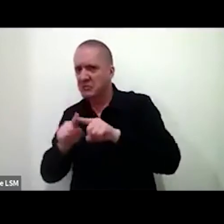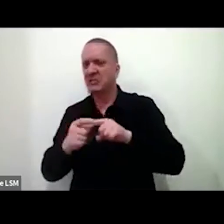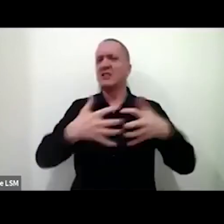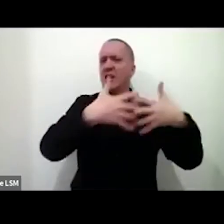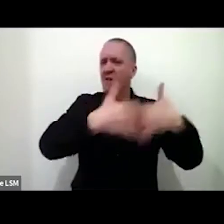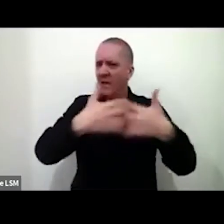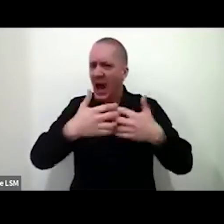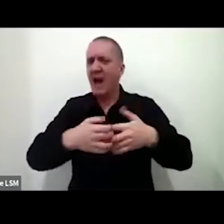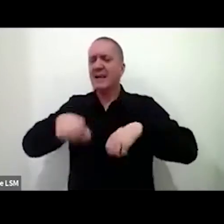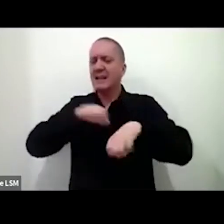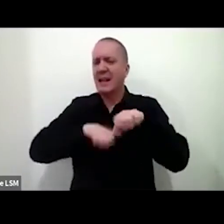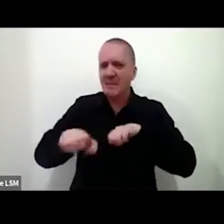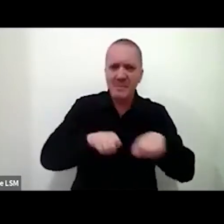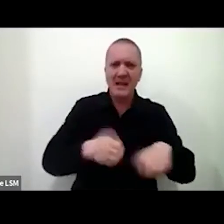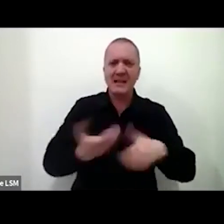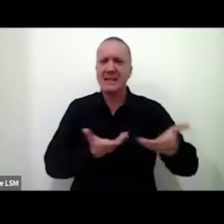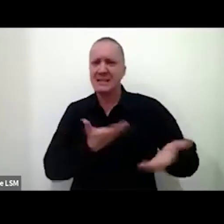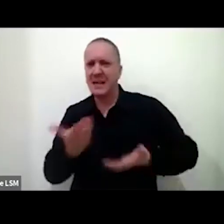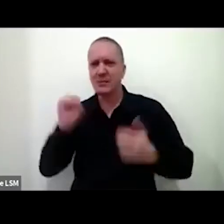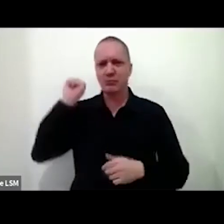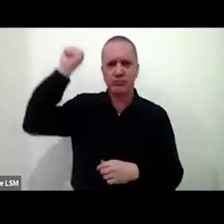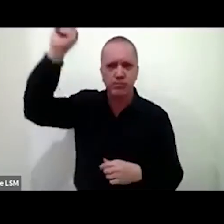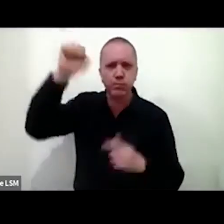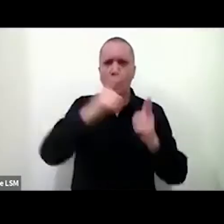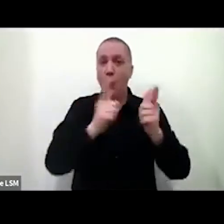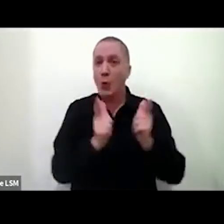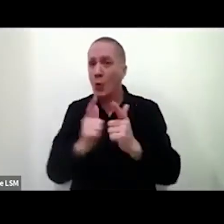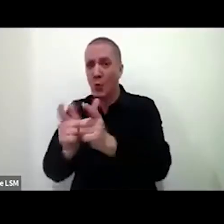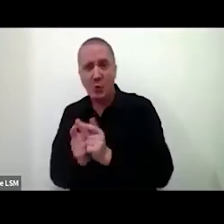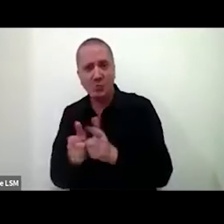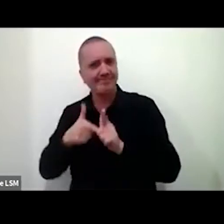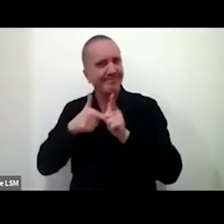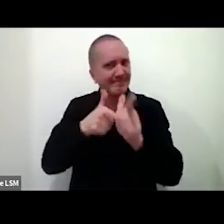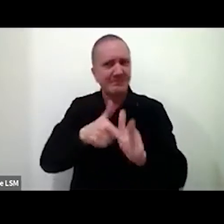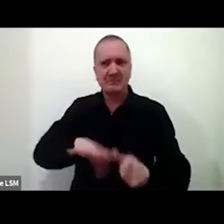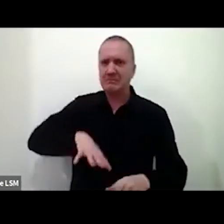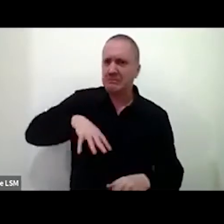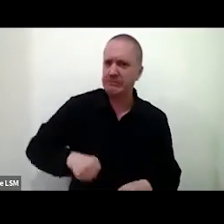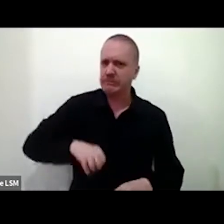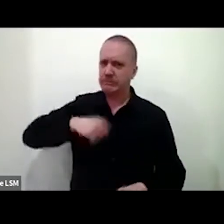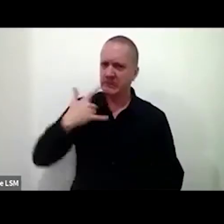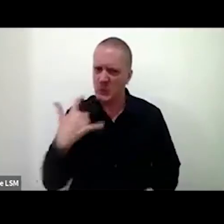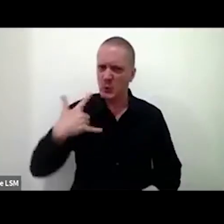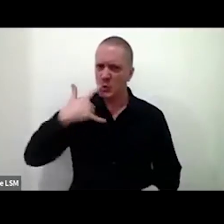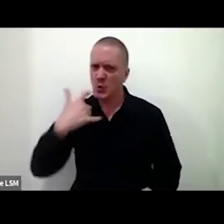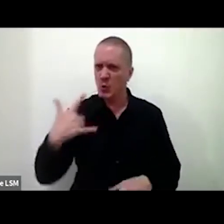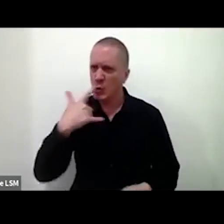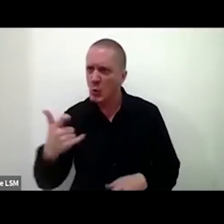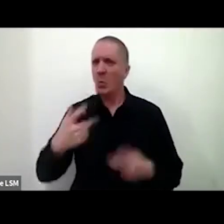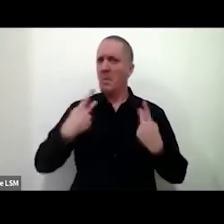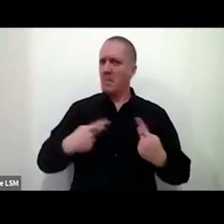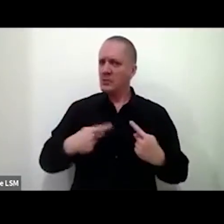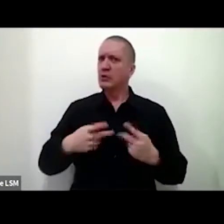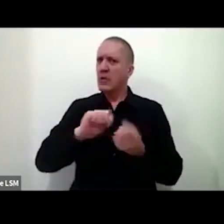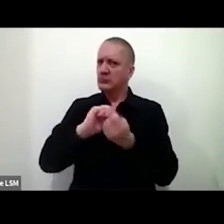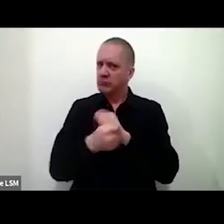riesgo, lo cual nos hace los más vulnerables de los vulnerables. Hoy ni siquiera estamos siendo atendidos en lo que a